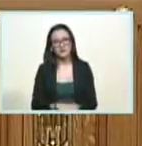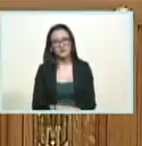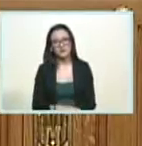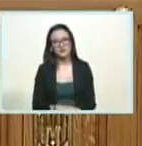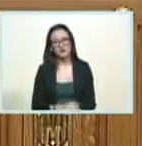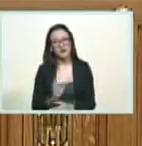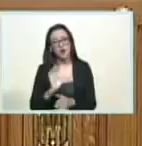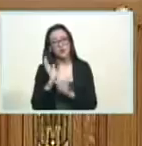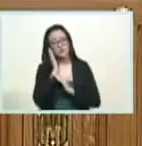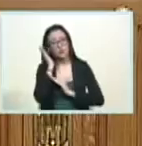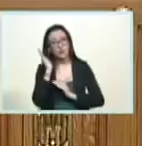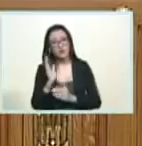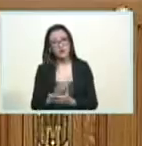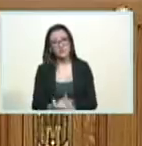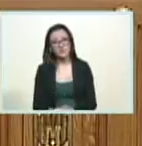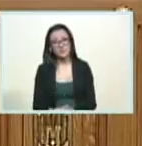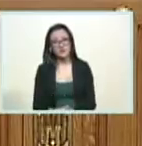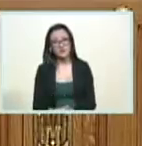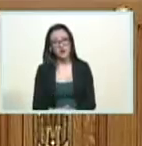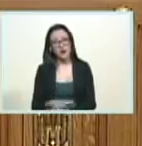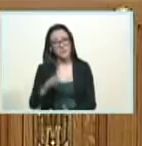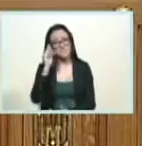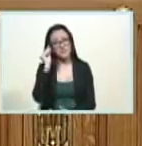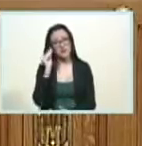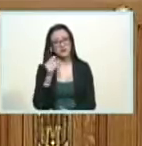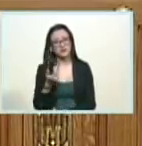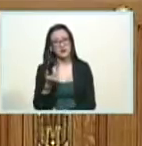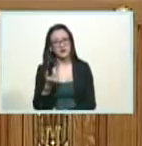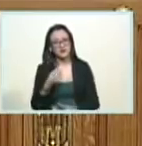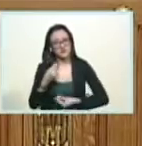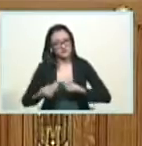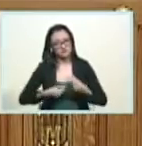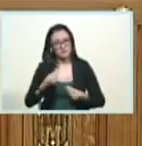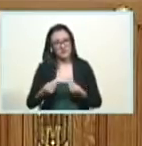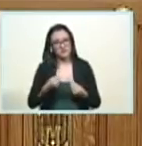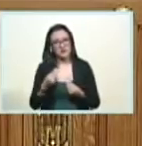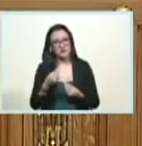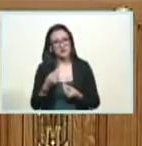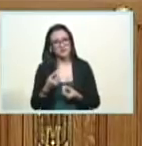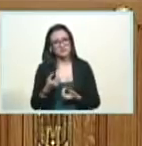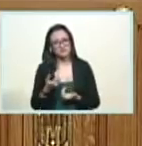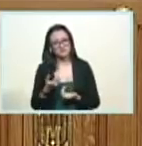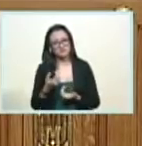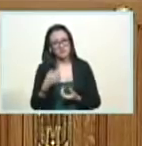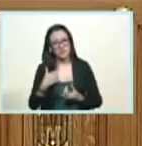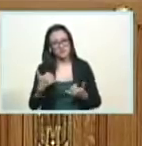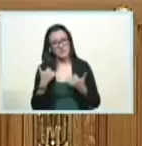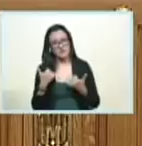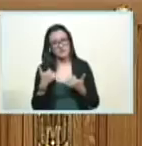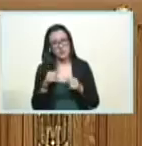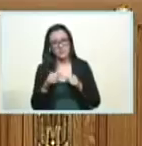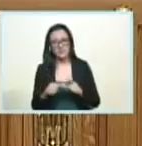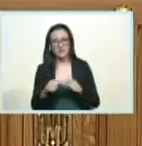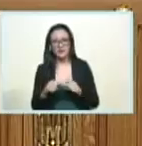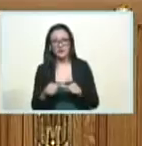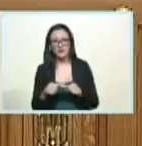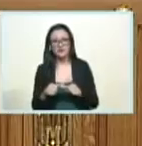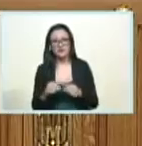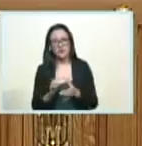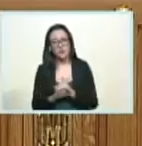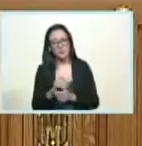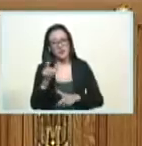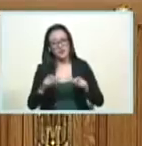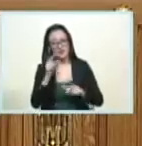que no se duerma y que aprenda a hacerse y rehacerse, a crearse, a recrearse de manera permanente.